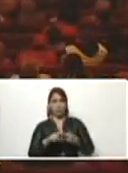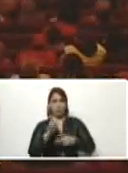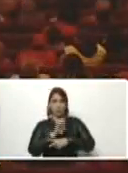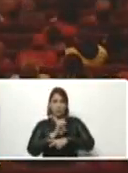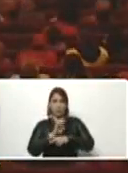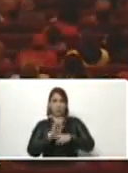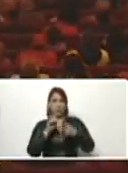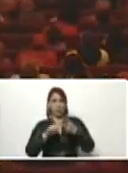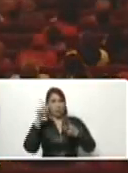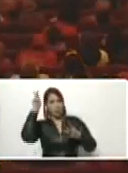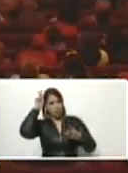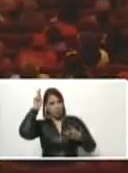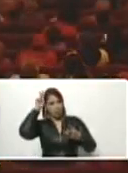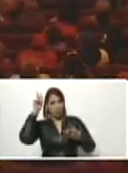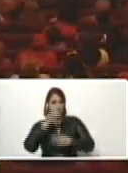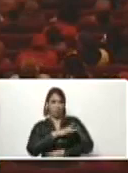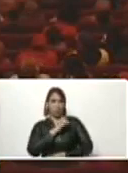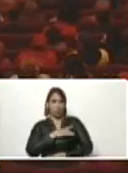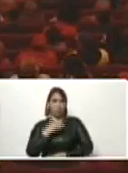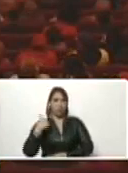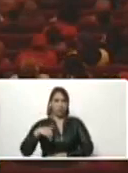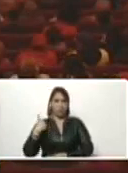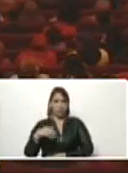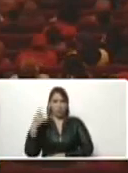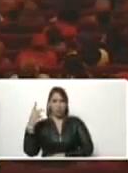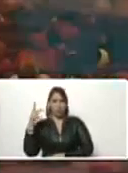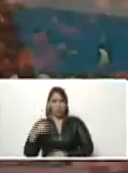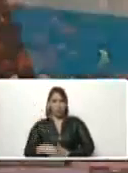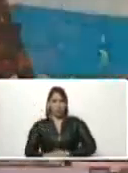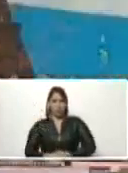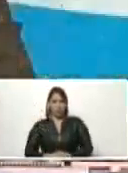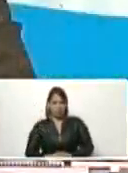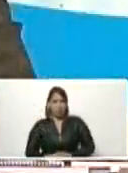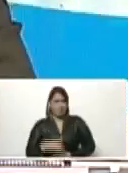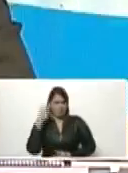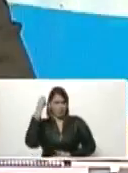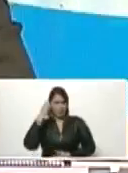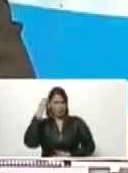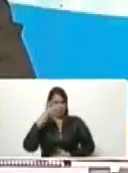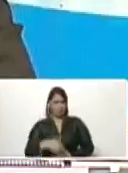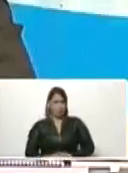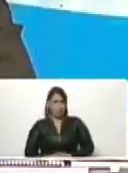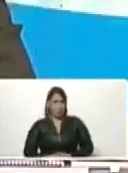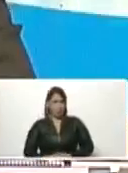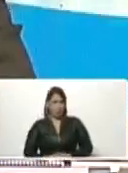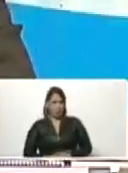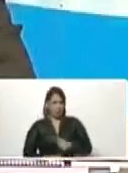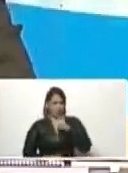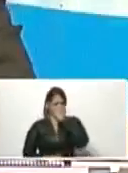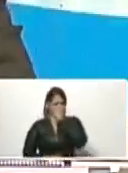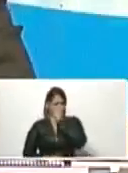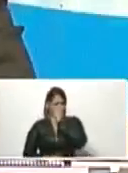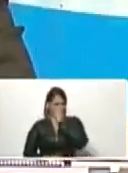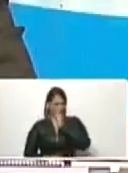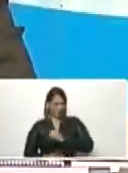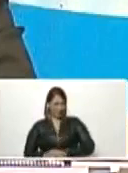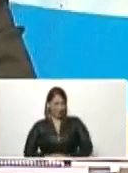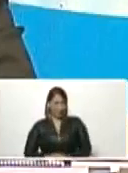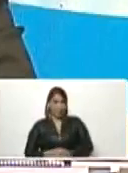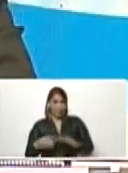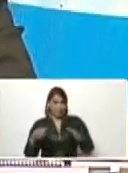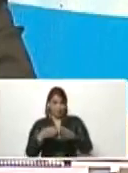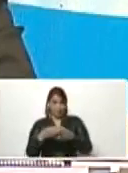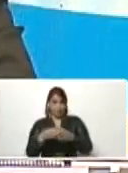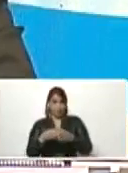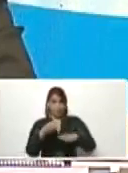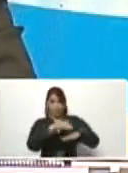peruanos, chilenos, argentinos, paraguayos. De Europa resaltan los británicos y franceses,